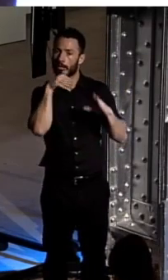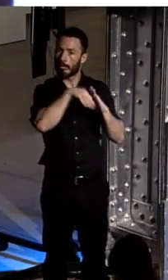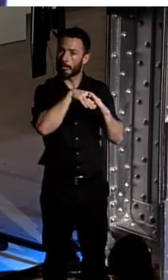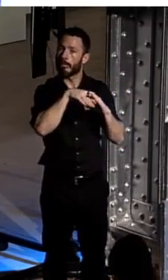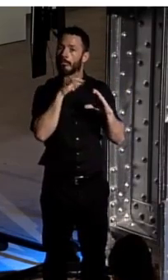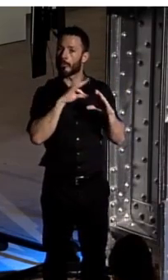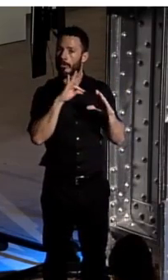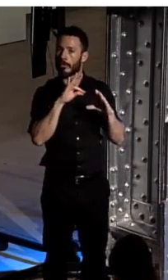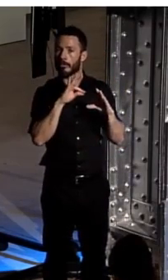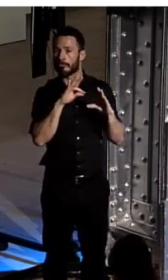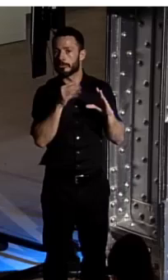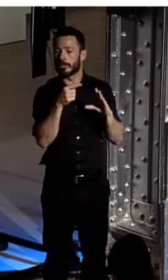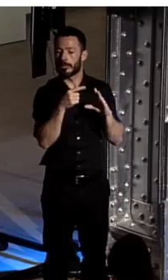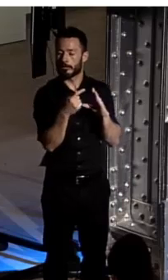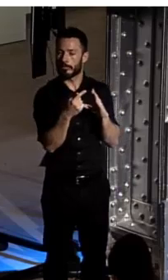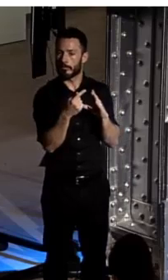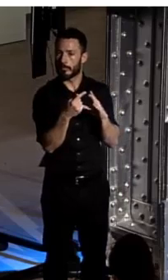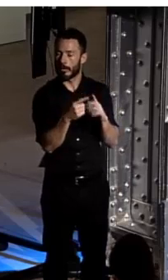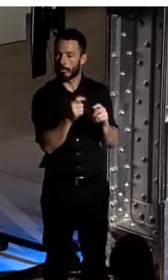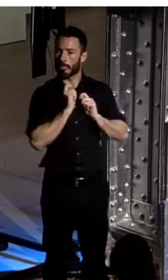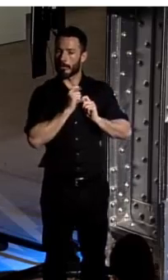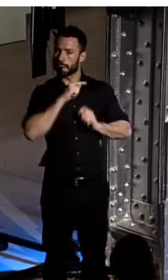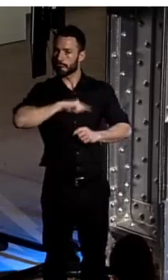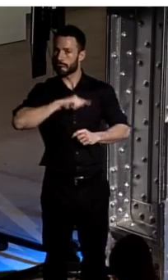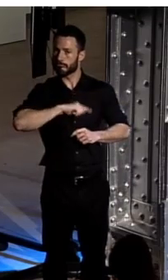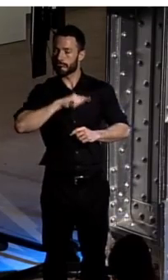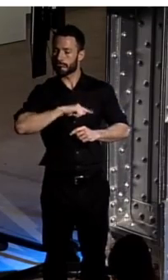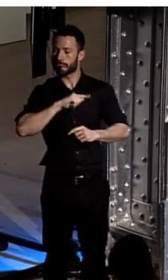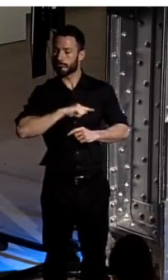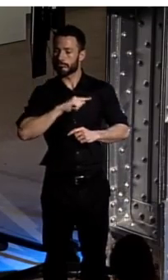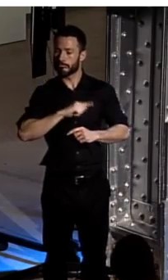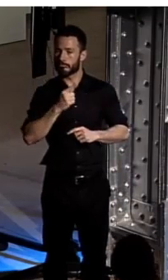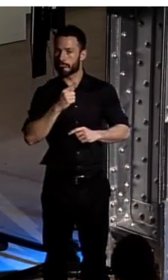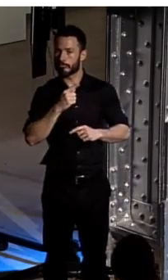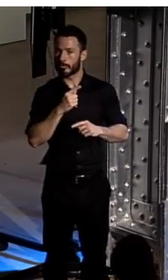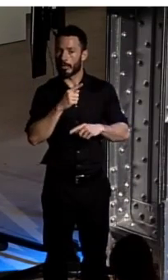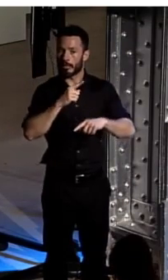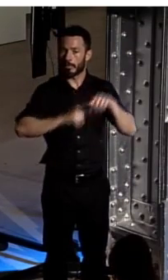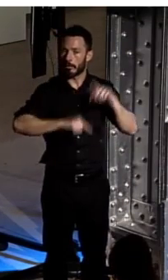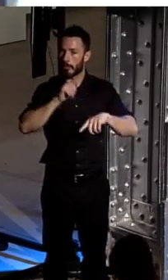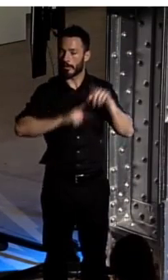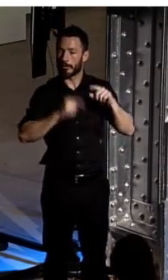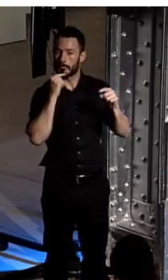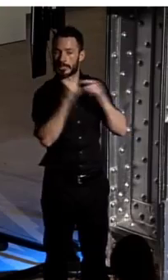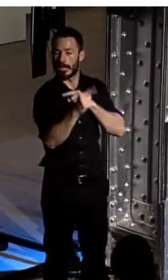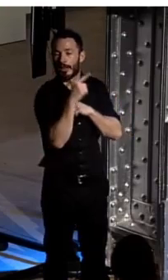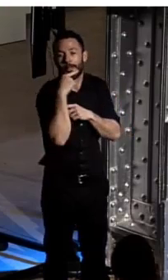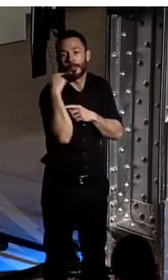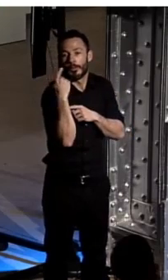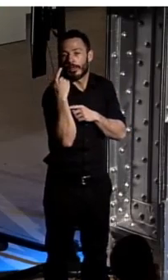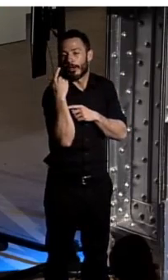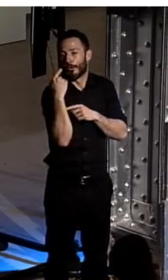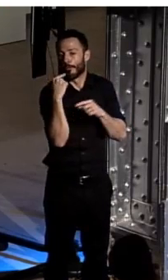dispositivo y estimula la lengua, las papilas gustativas, de manera diferente según quieras enviar un mensaje dulce o